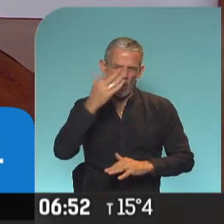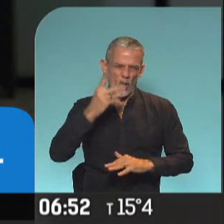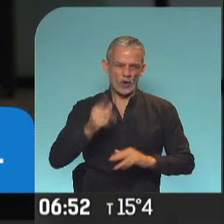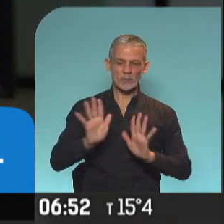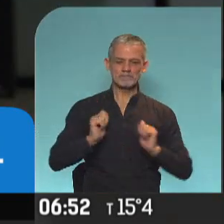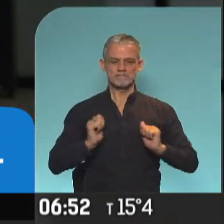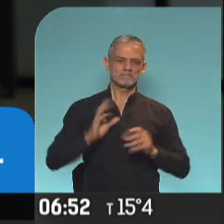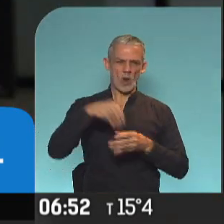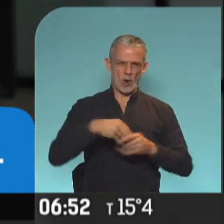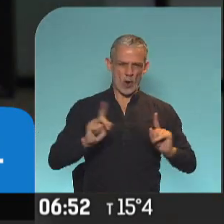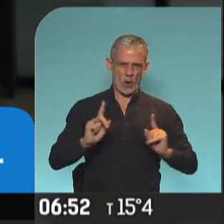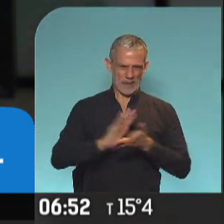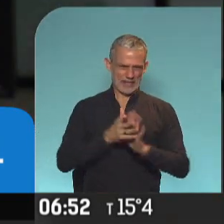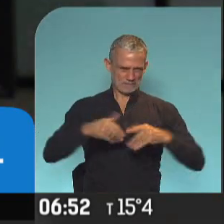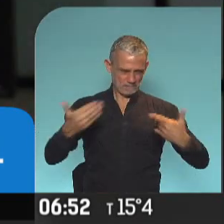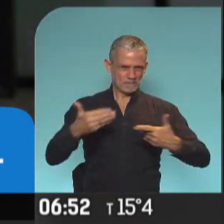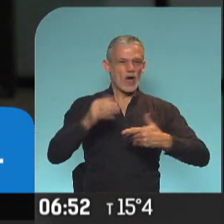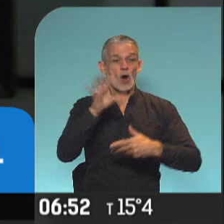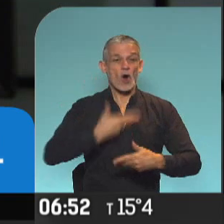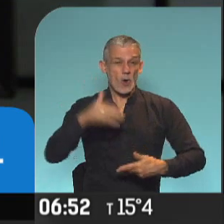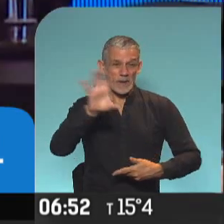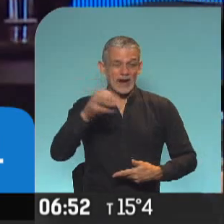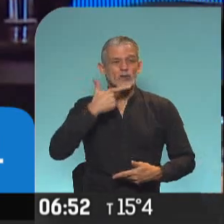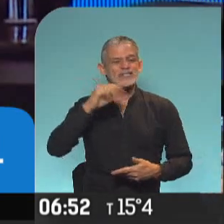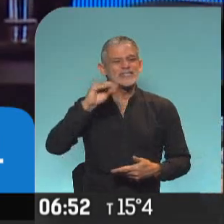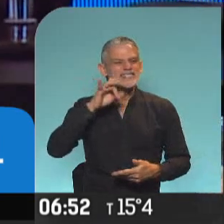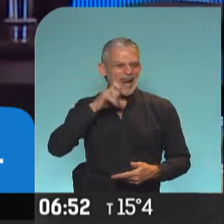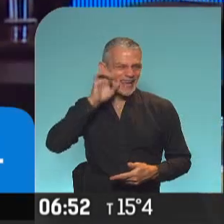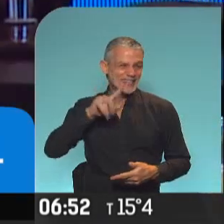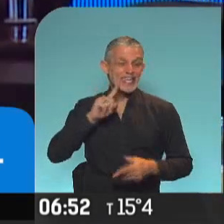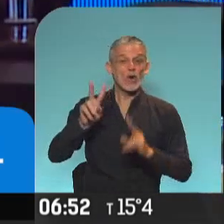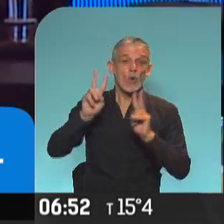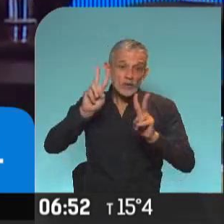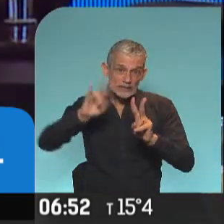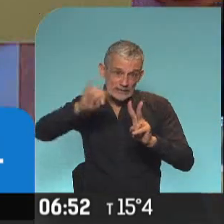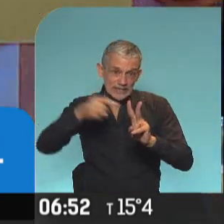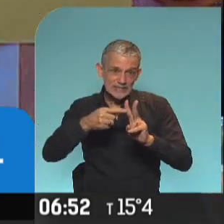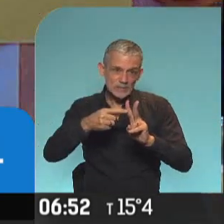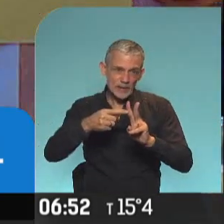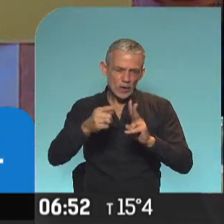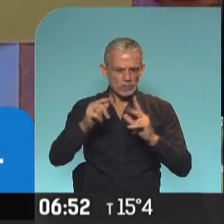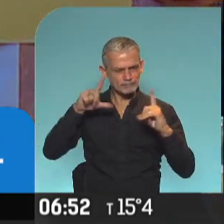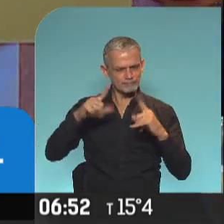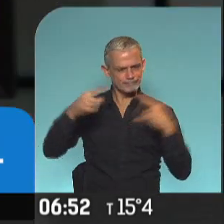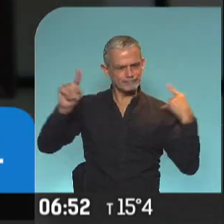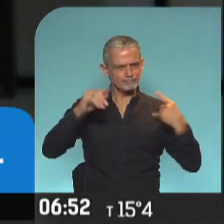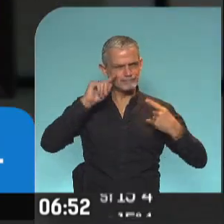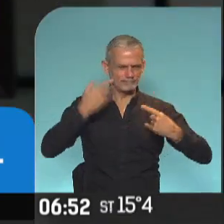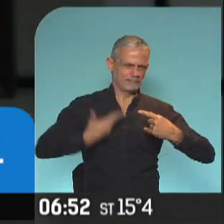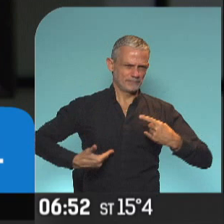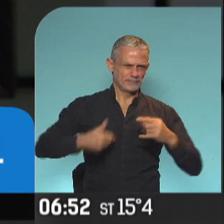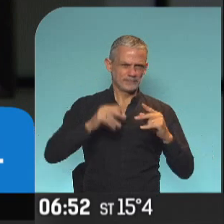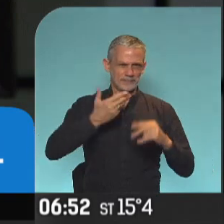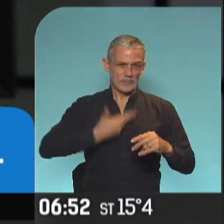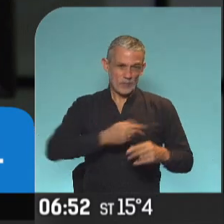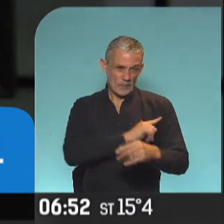en particular del gobernador Schiaretti. Dentro del justicialismo, pero con una clara diferenciación del Poder Ejecutivo Nacional. Sí,